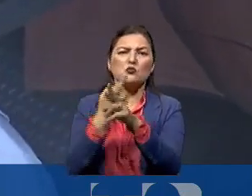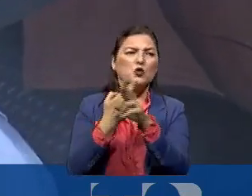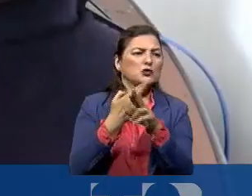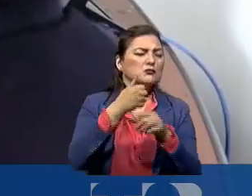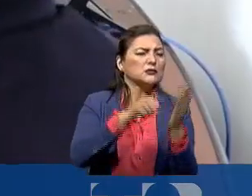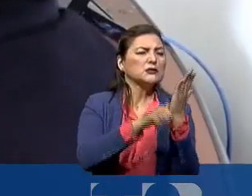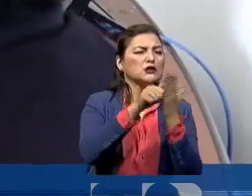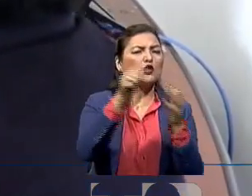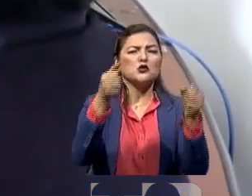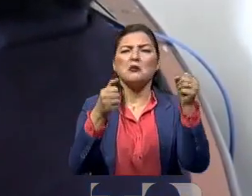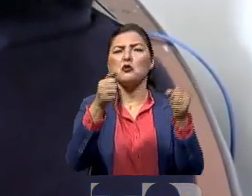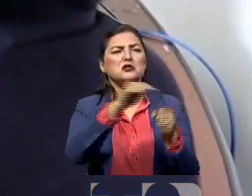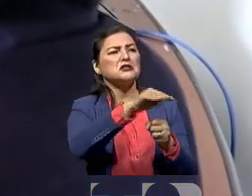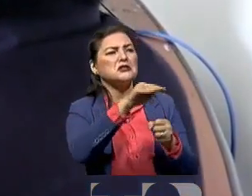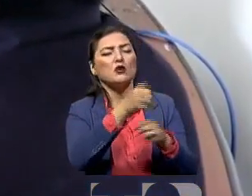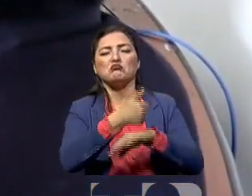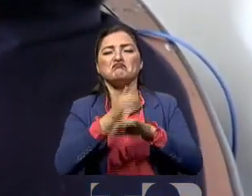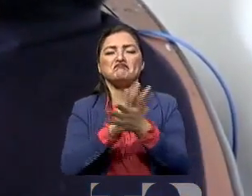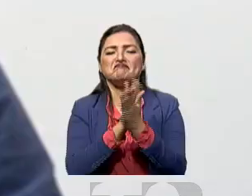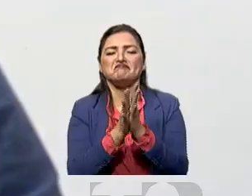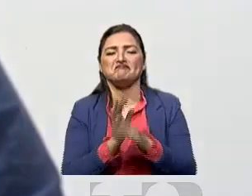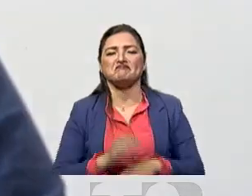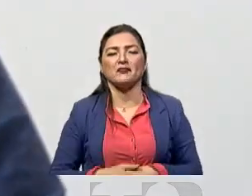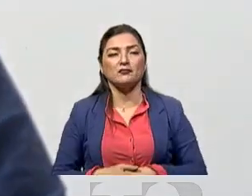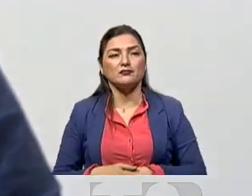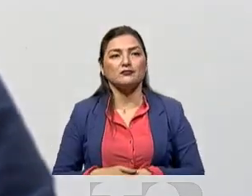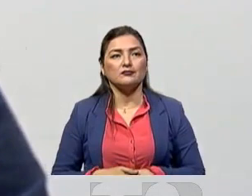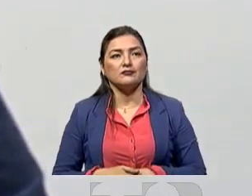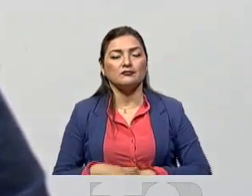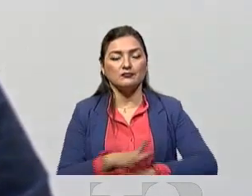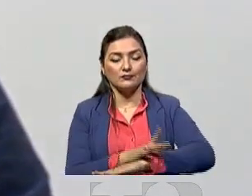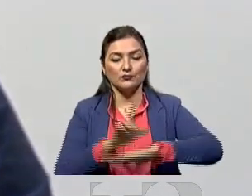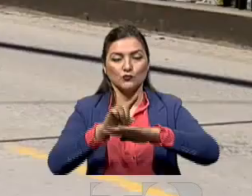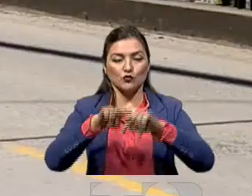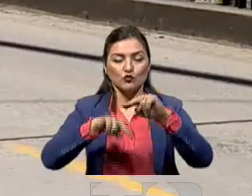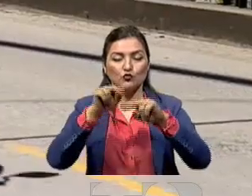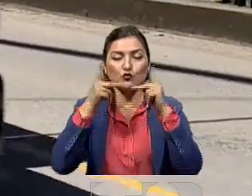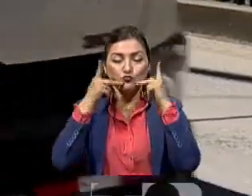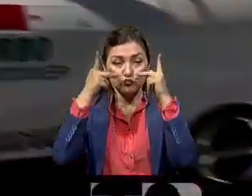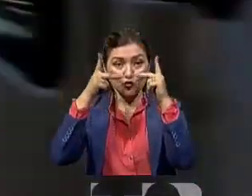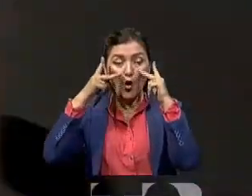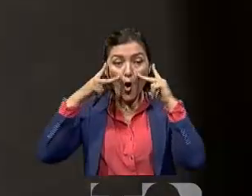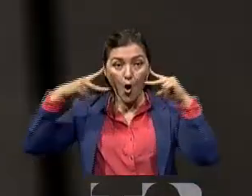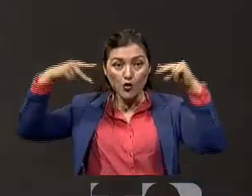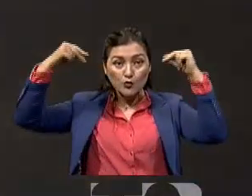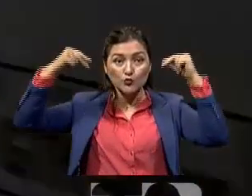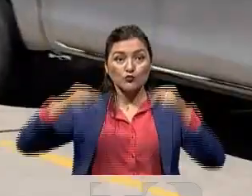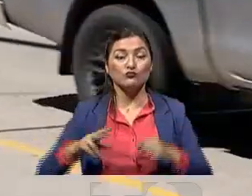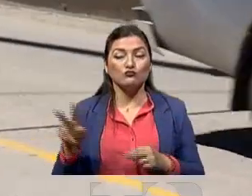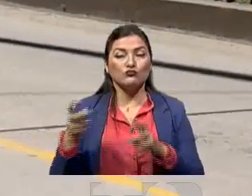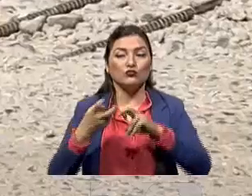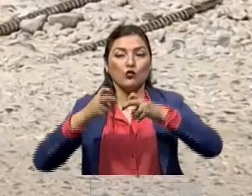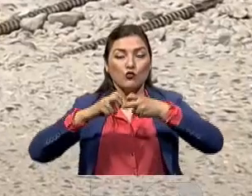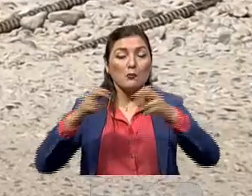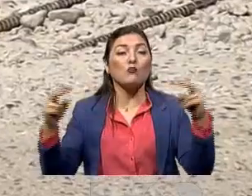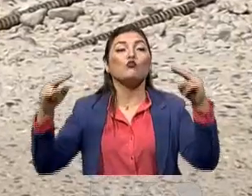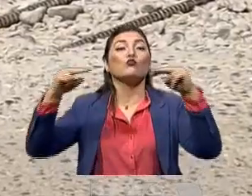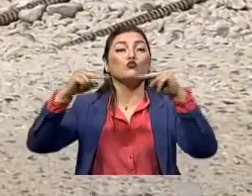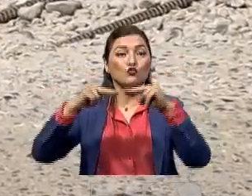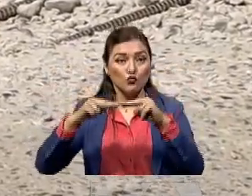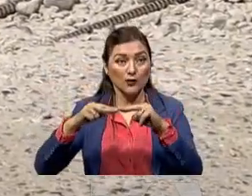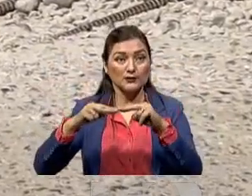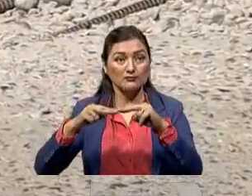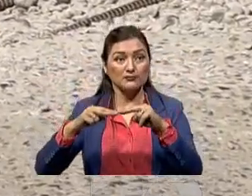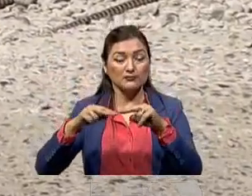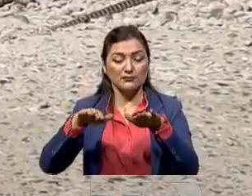transporte de la cultura según el director distrital públicas de na por rolando villacís sostiene que los problemas del puente tras